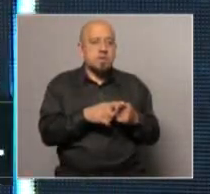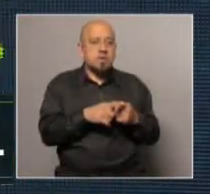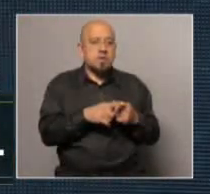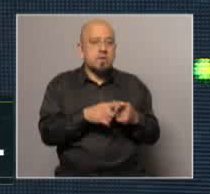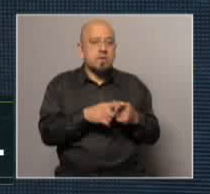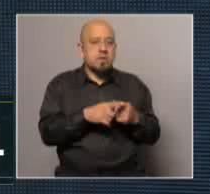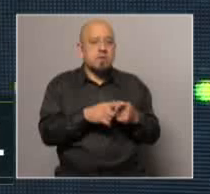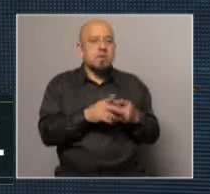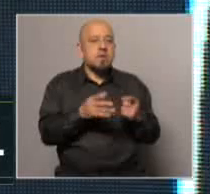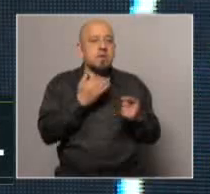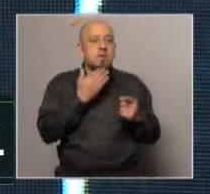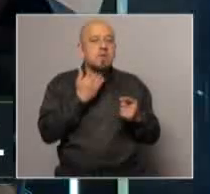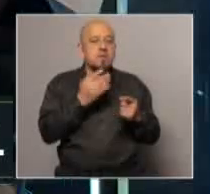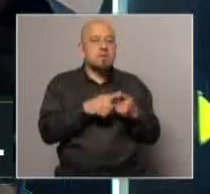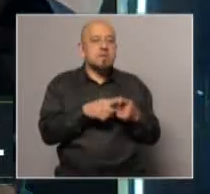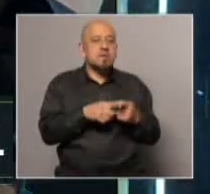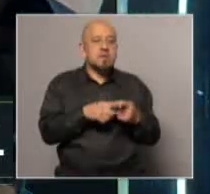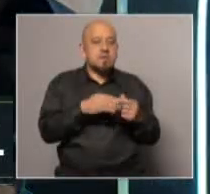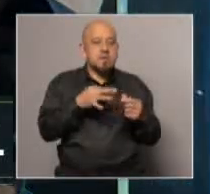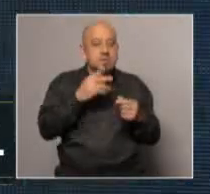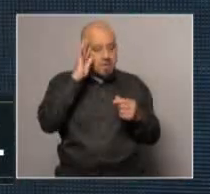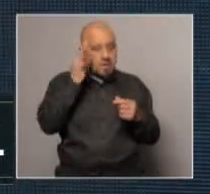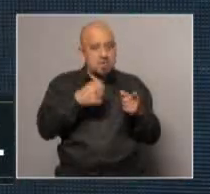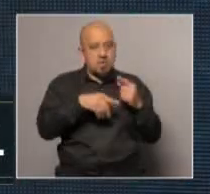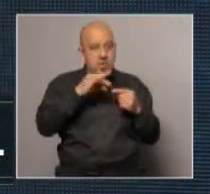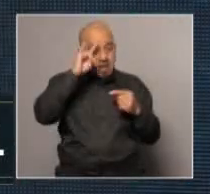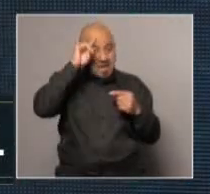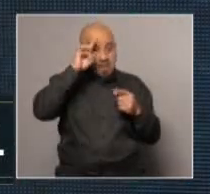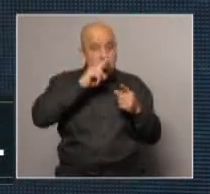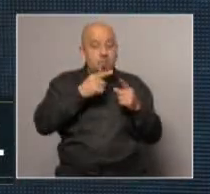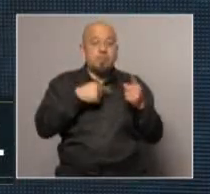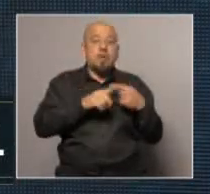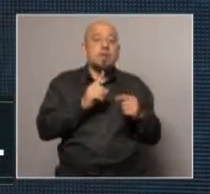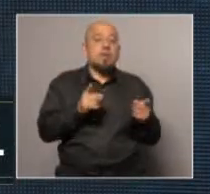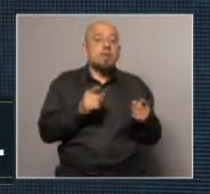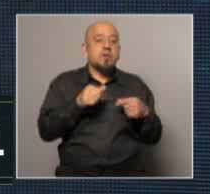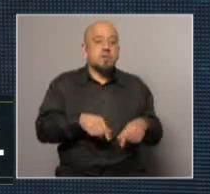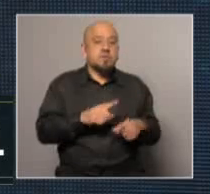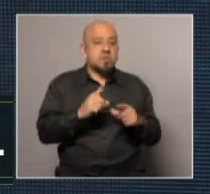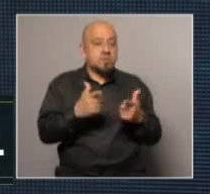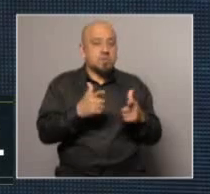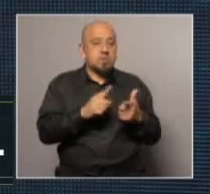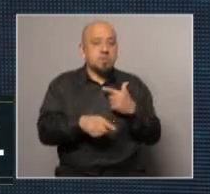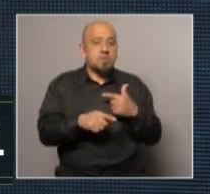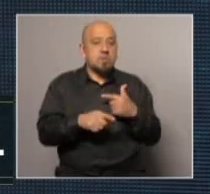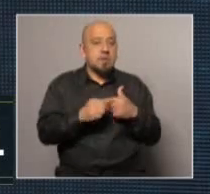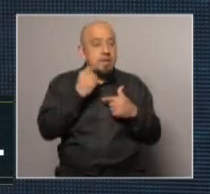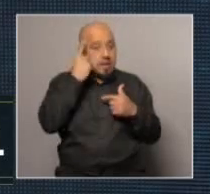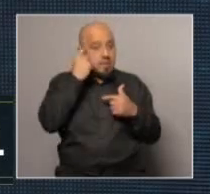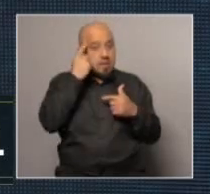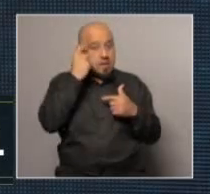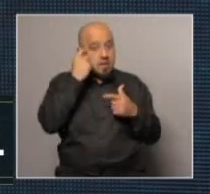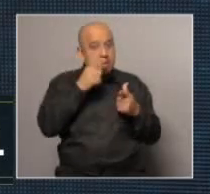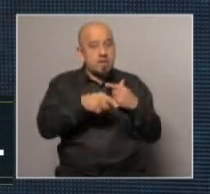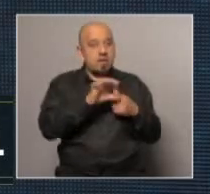el diablo, pero supongamos... yo creo que no está relacionado con eso, que las experiencias de